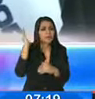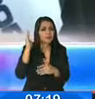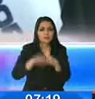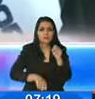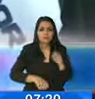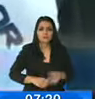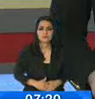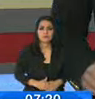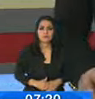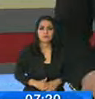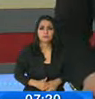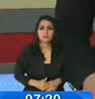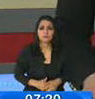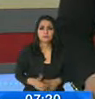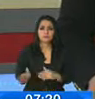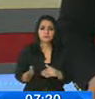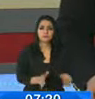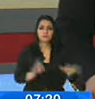esperaría.